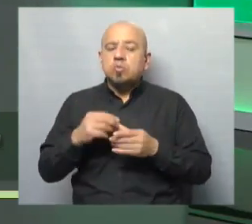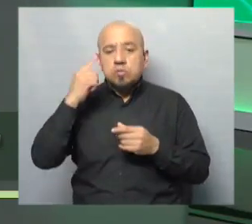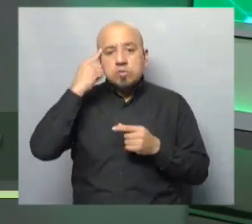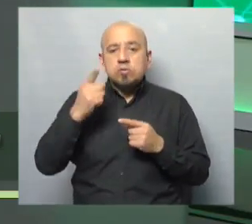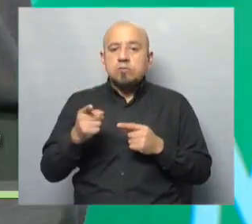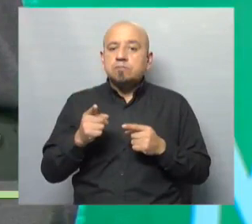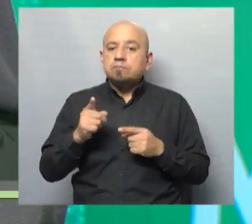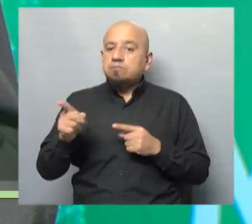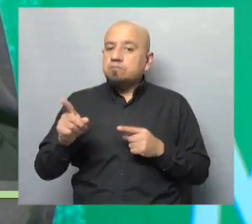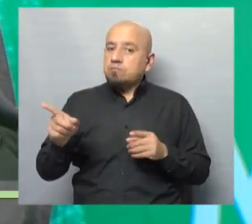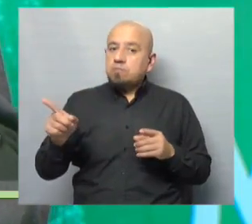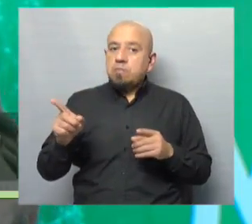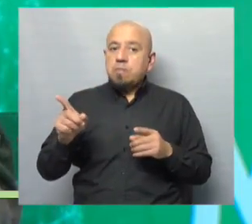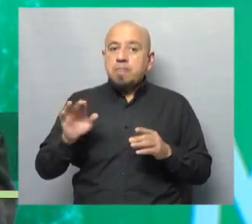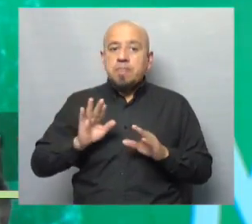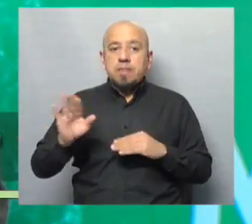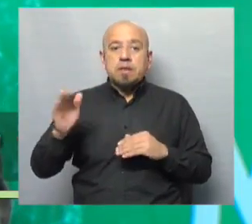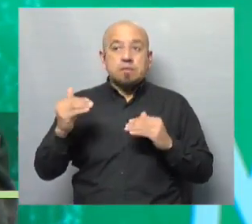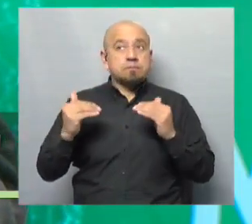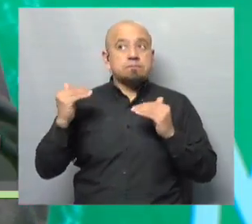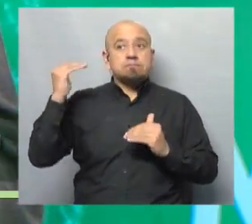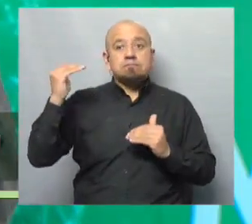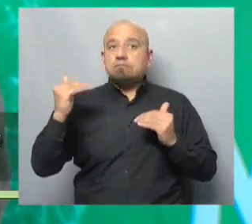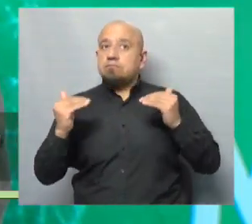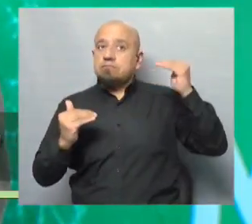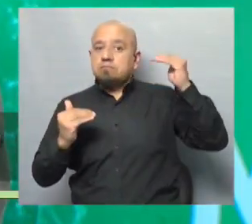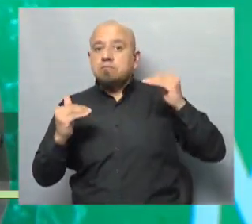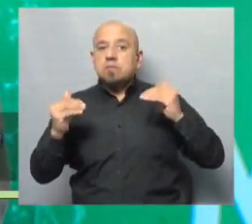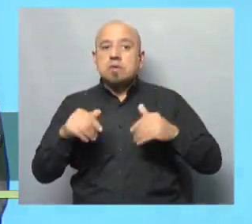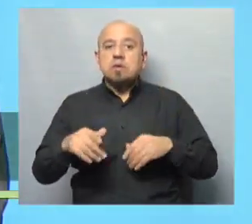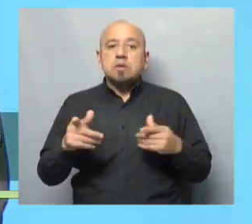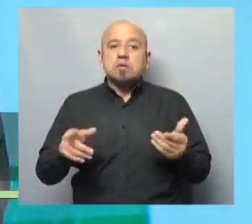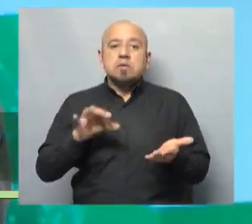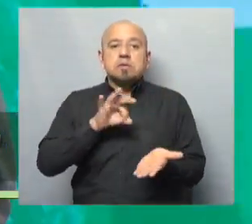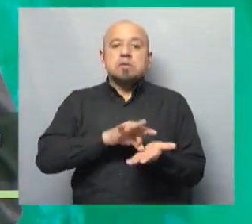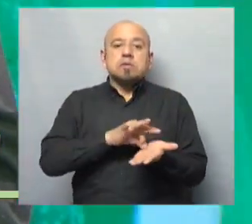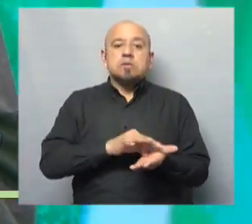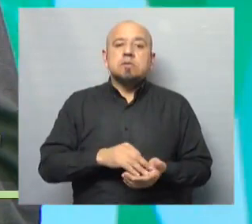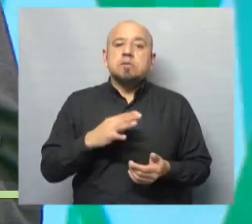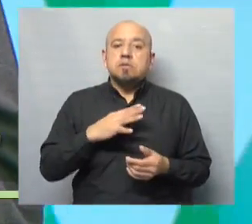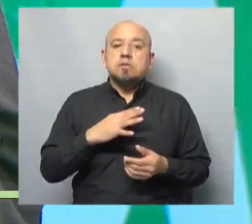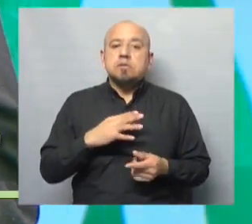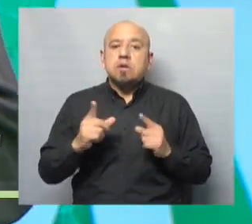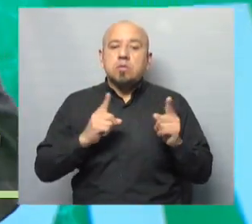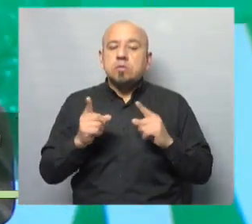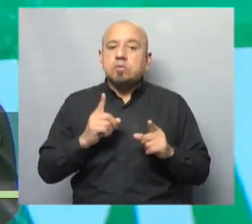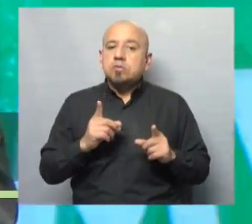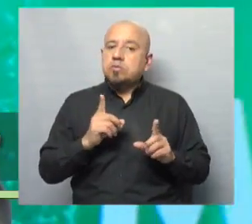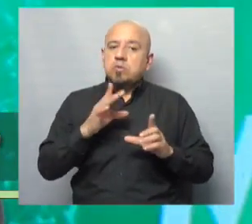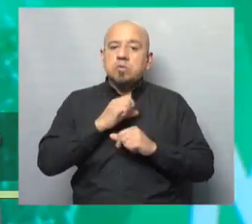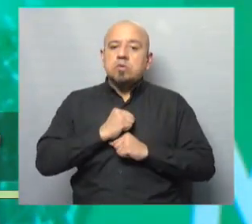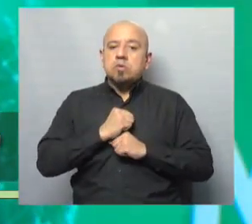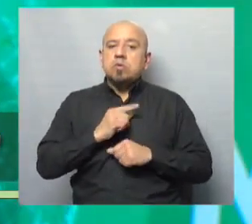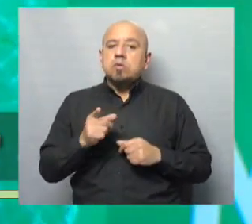tenían sus superiores condiciones superiores a las que podía ofrecerles el sistema y hubo mucha resistencia y también hubo